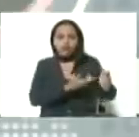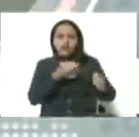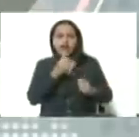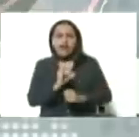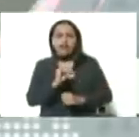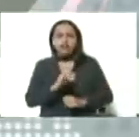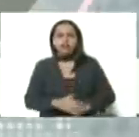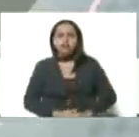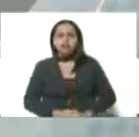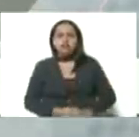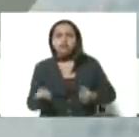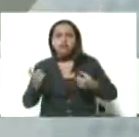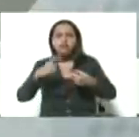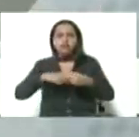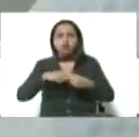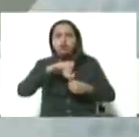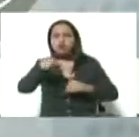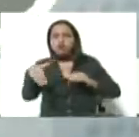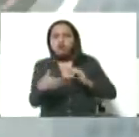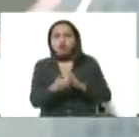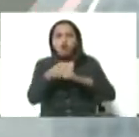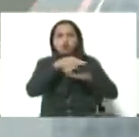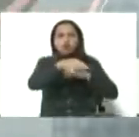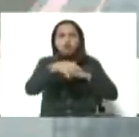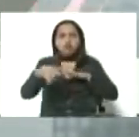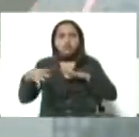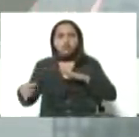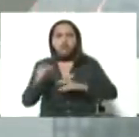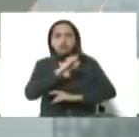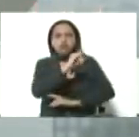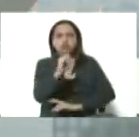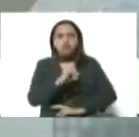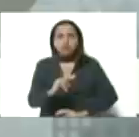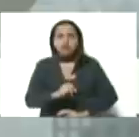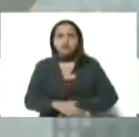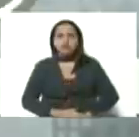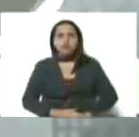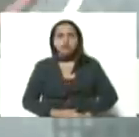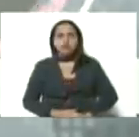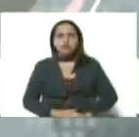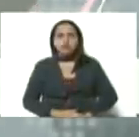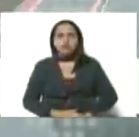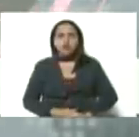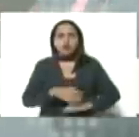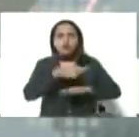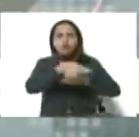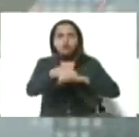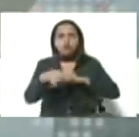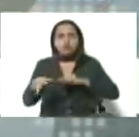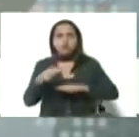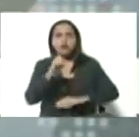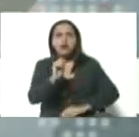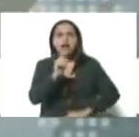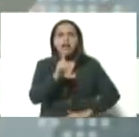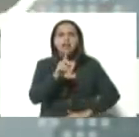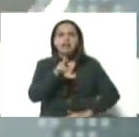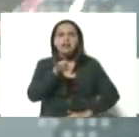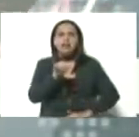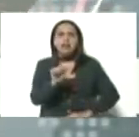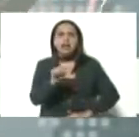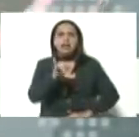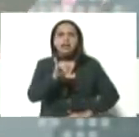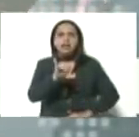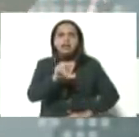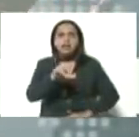incorporados todos los municipios del estado zulia el municipio alberto adriani del estado mérida por